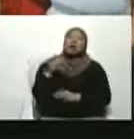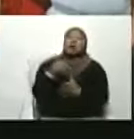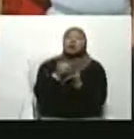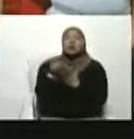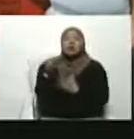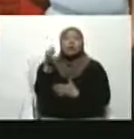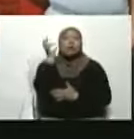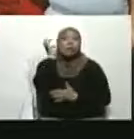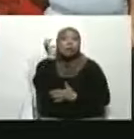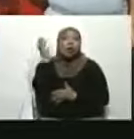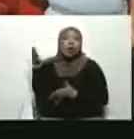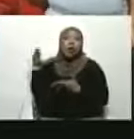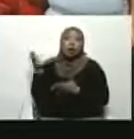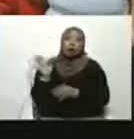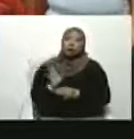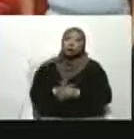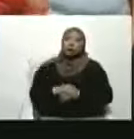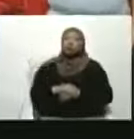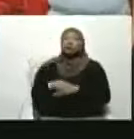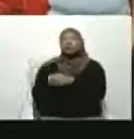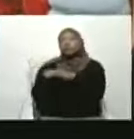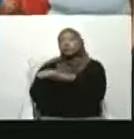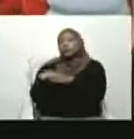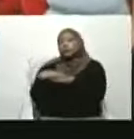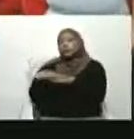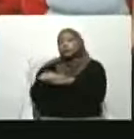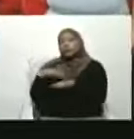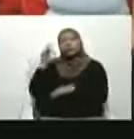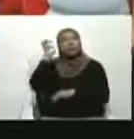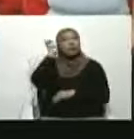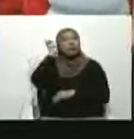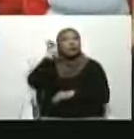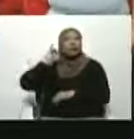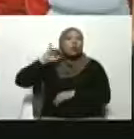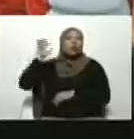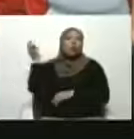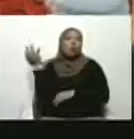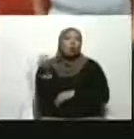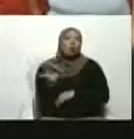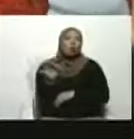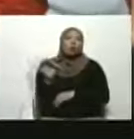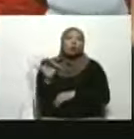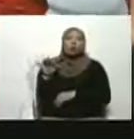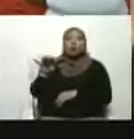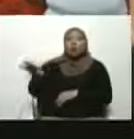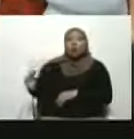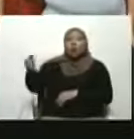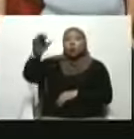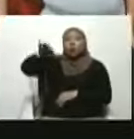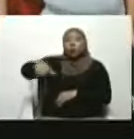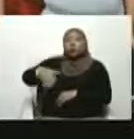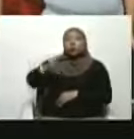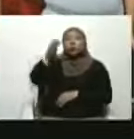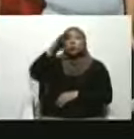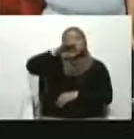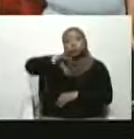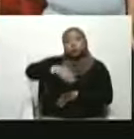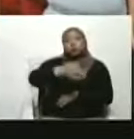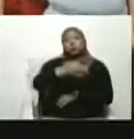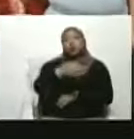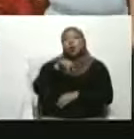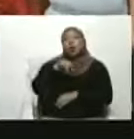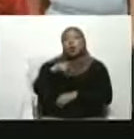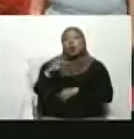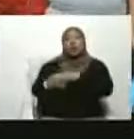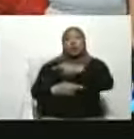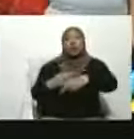Ah en verdad Discúlpeme la mujer guariqueña de Val La pacua Vanguardia de la